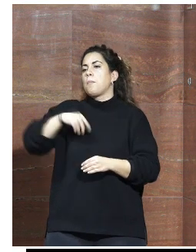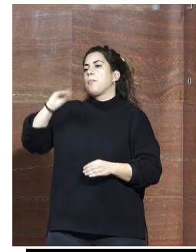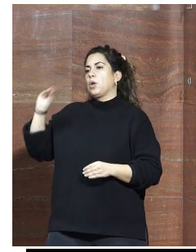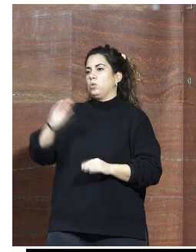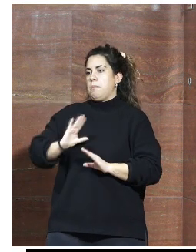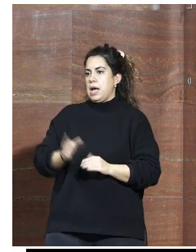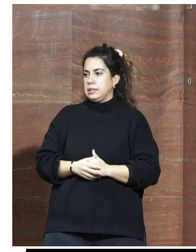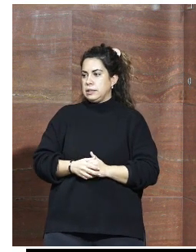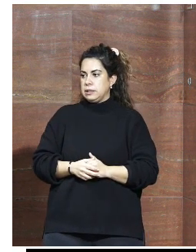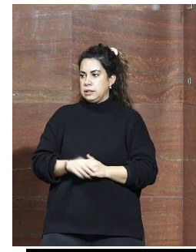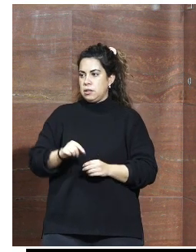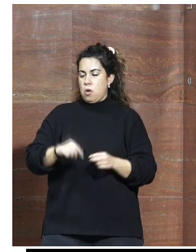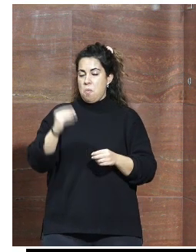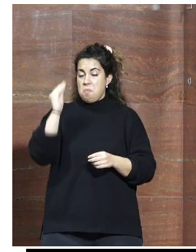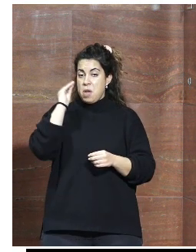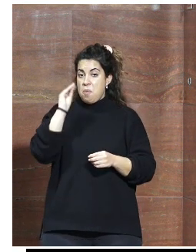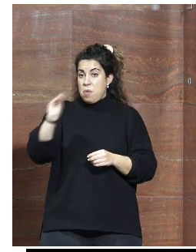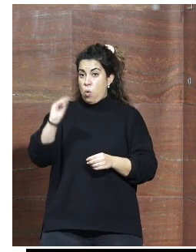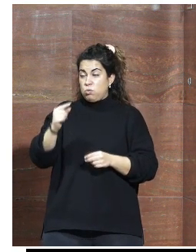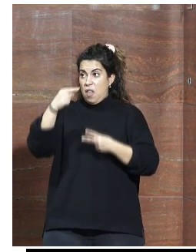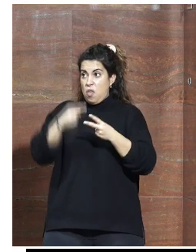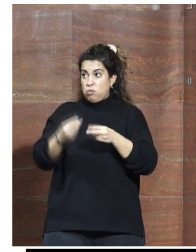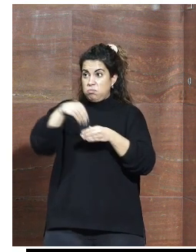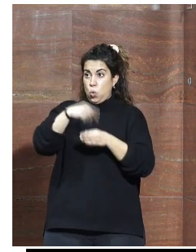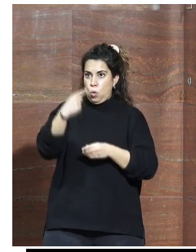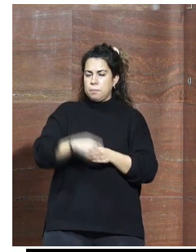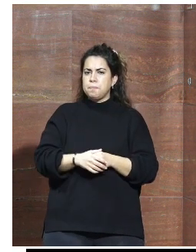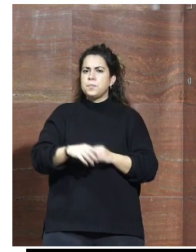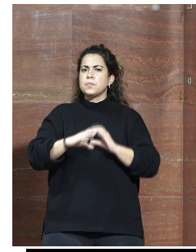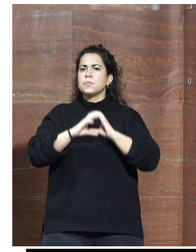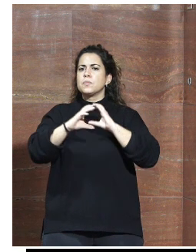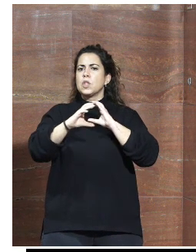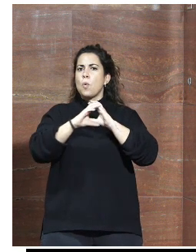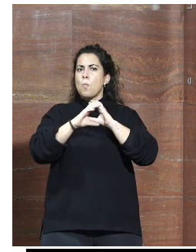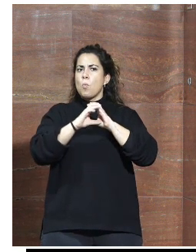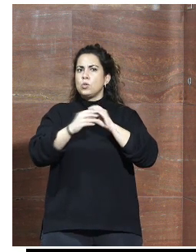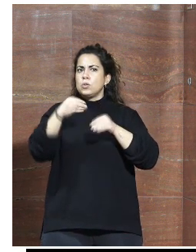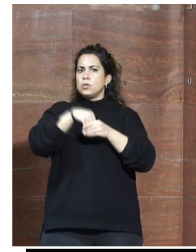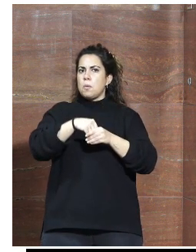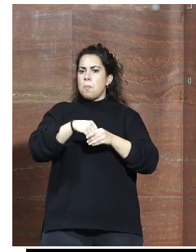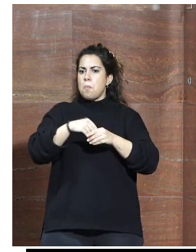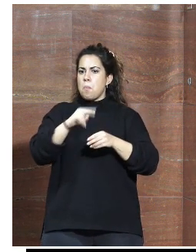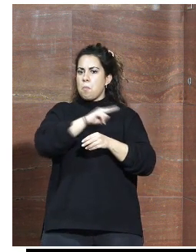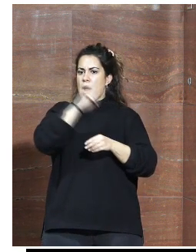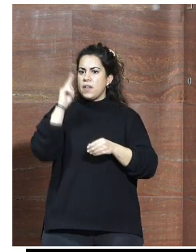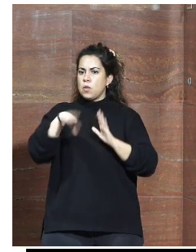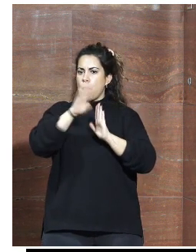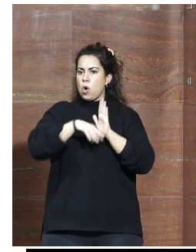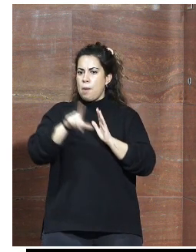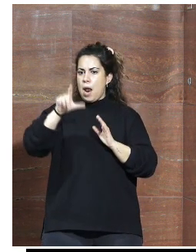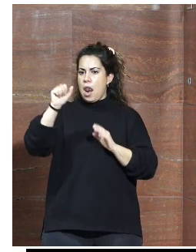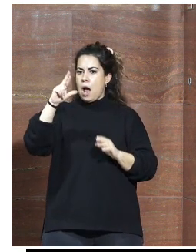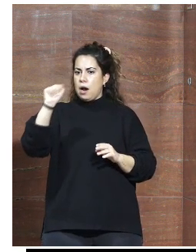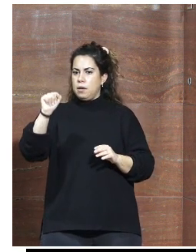Y son dos en una, yo creo. ¿Hay en Bus de Madrid un programa como el programa Lara de Metro?